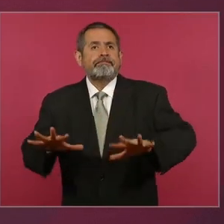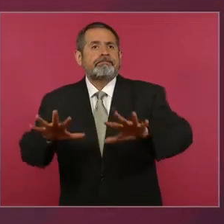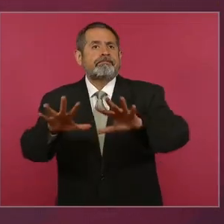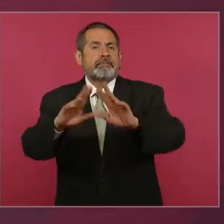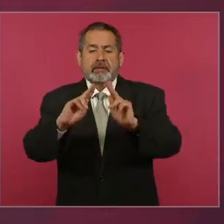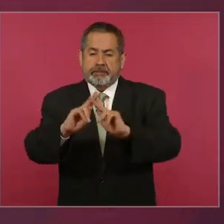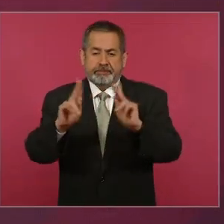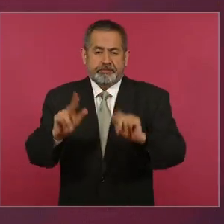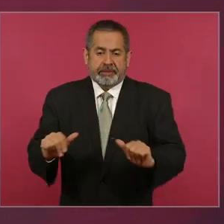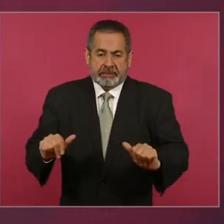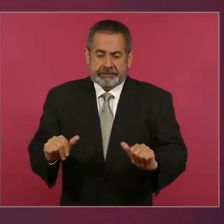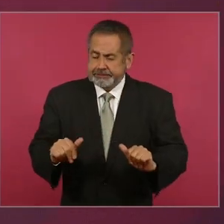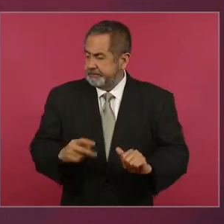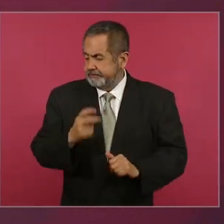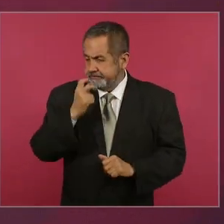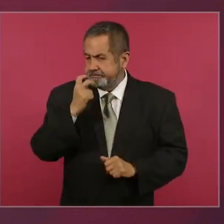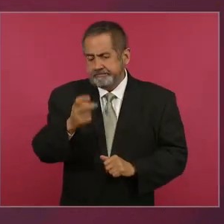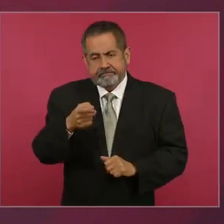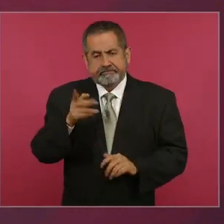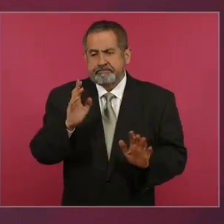porque es muy